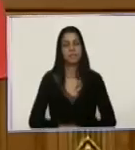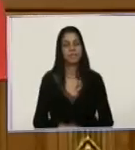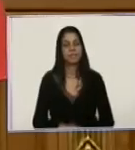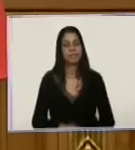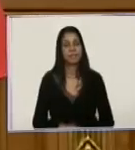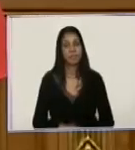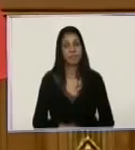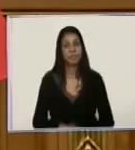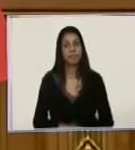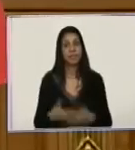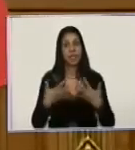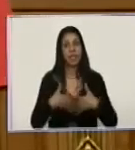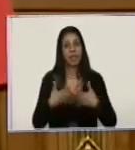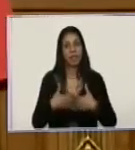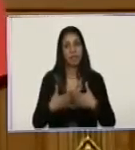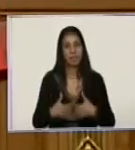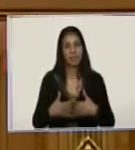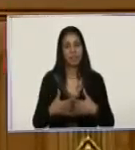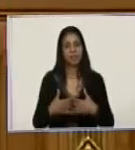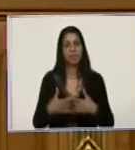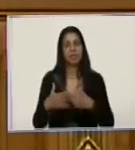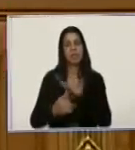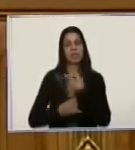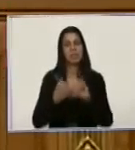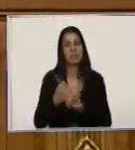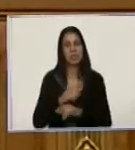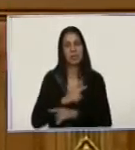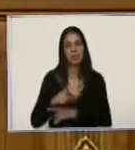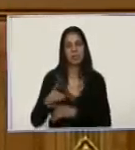las grandes transnacionales dándole las órdenes